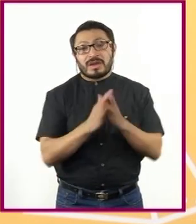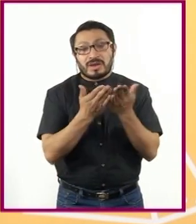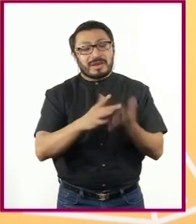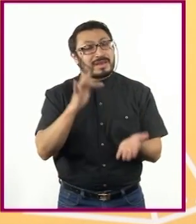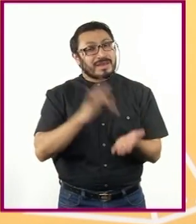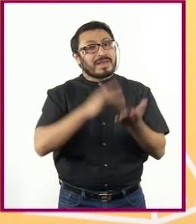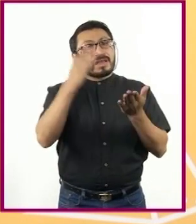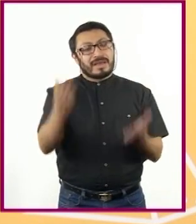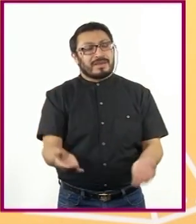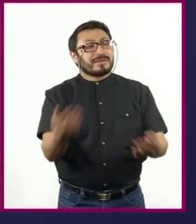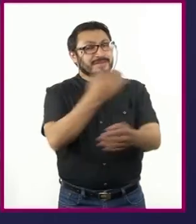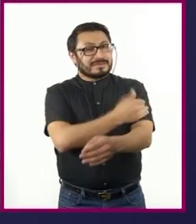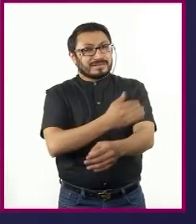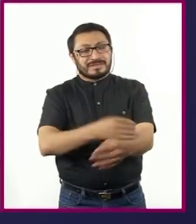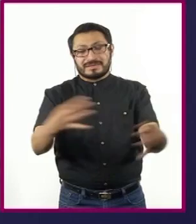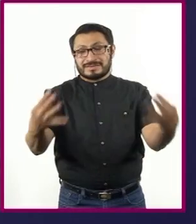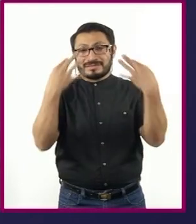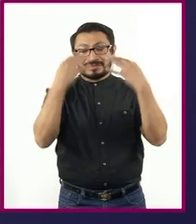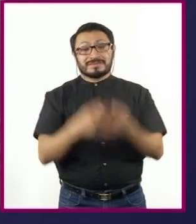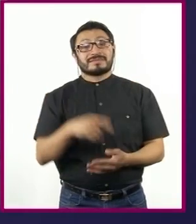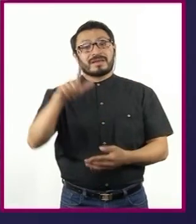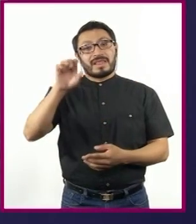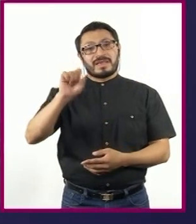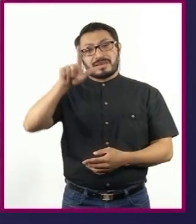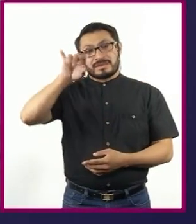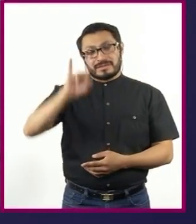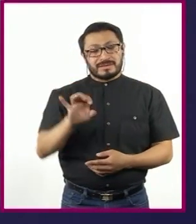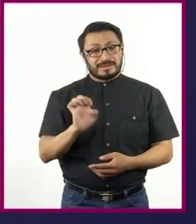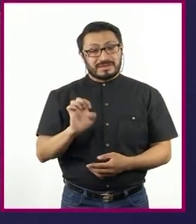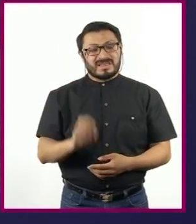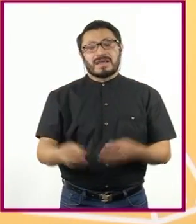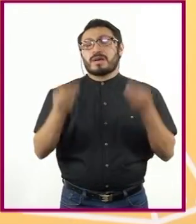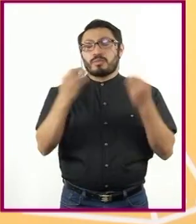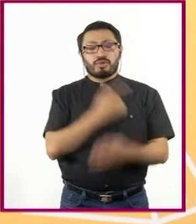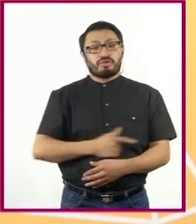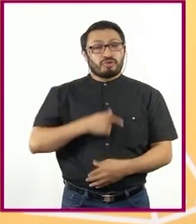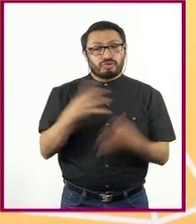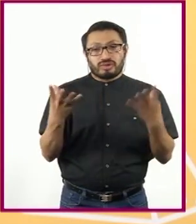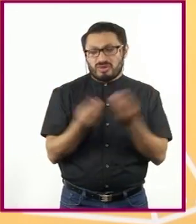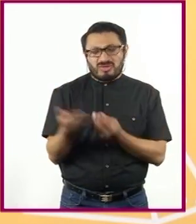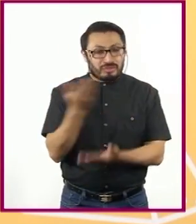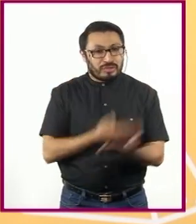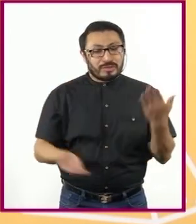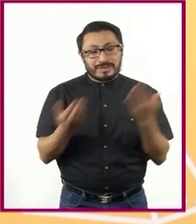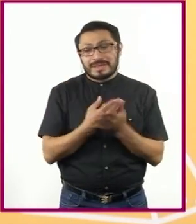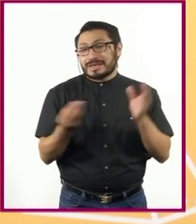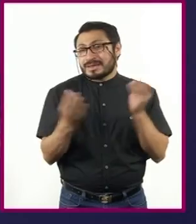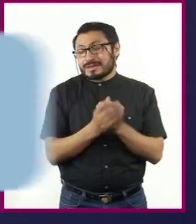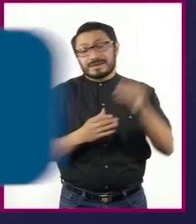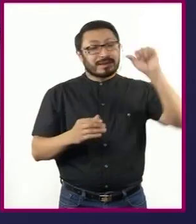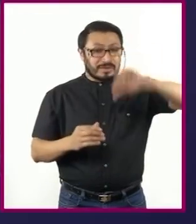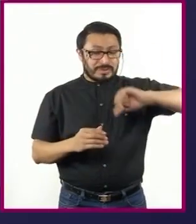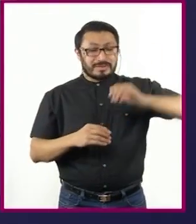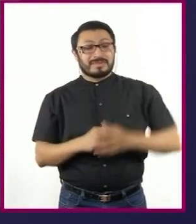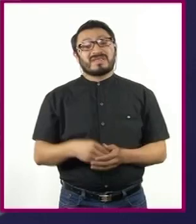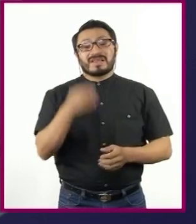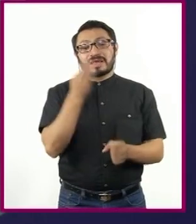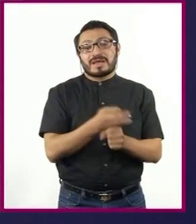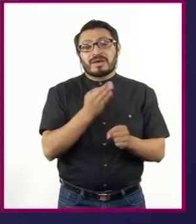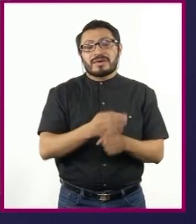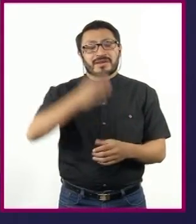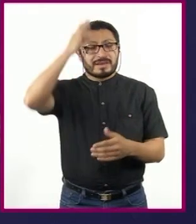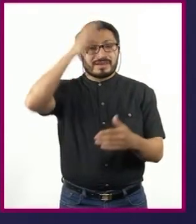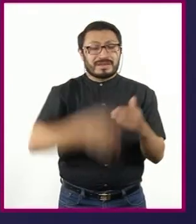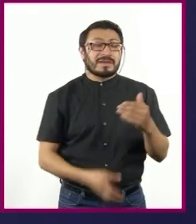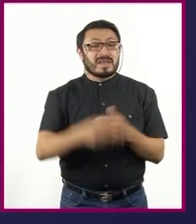agradezco por habernos acompañado. Leslie, un gusto haber compartido contigo esta sesión. Por ahora